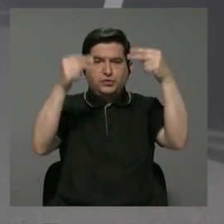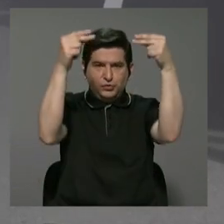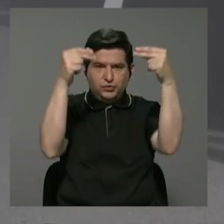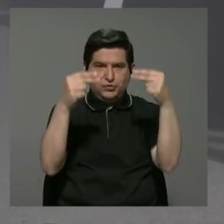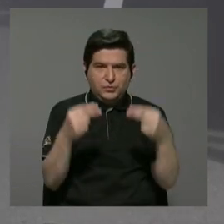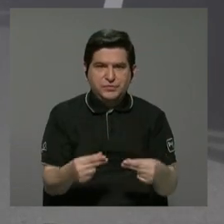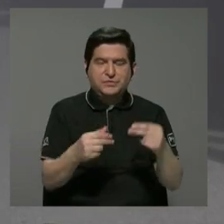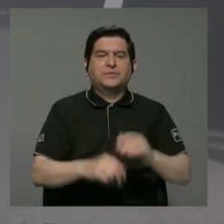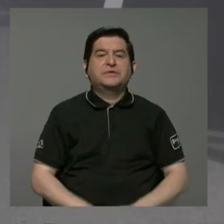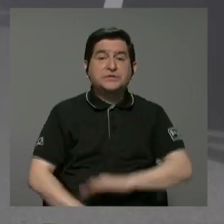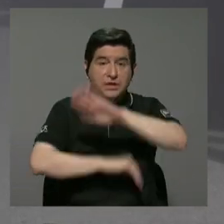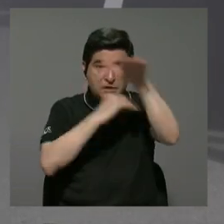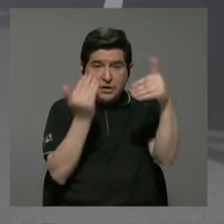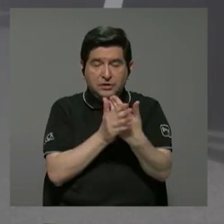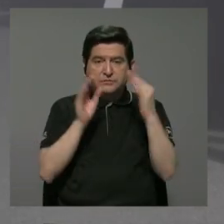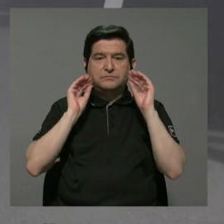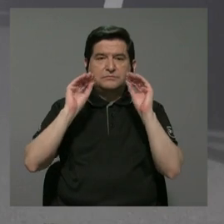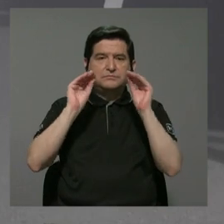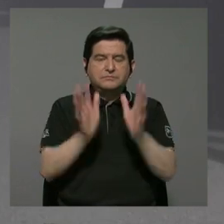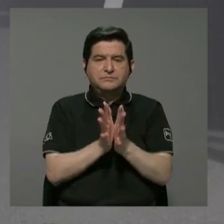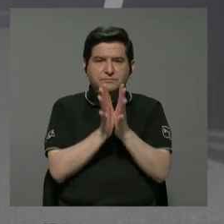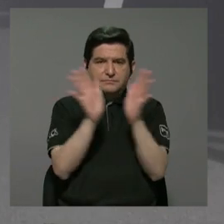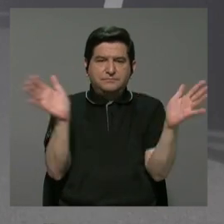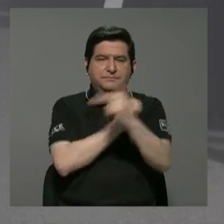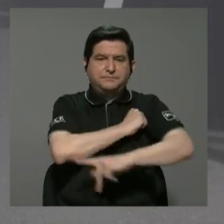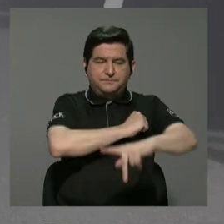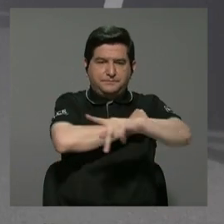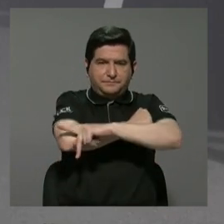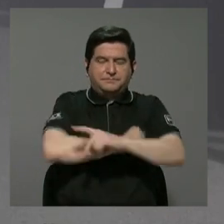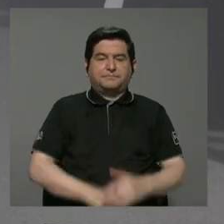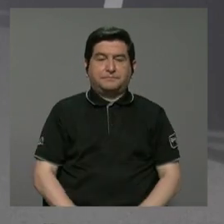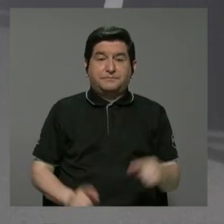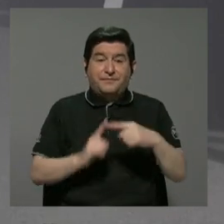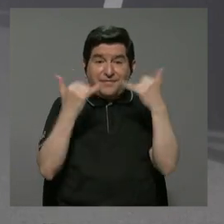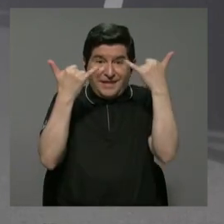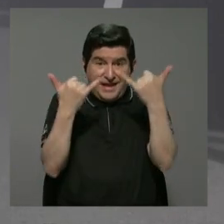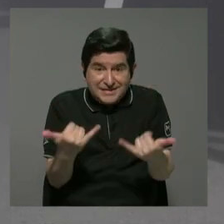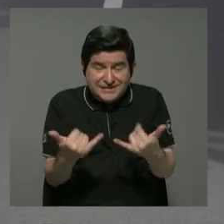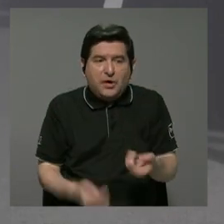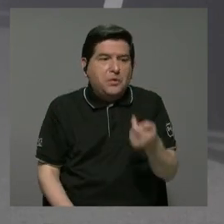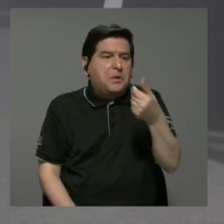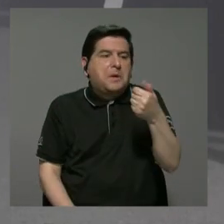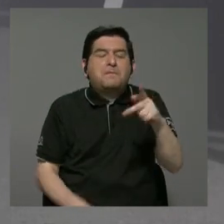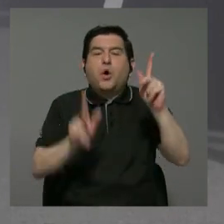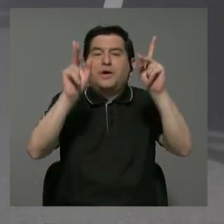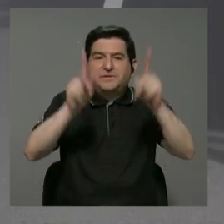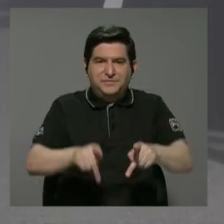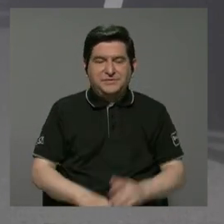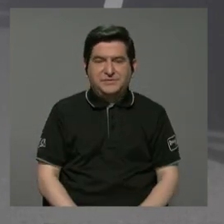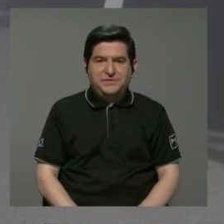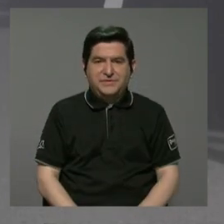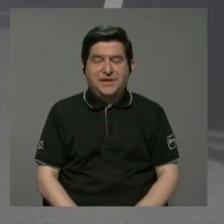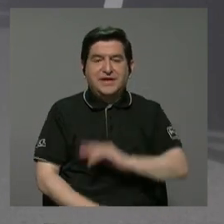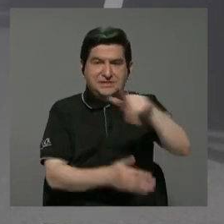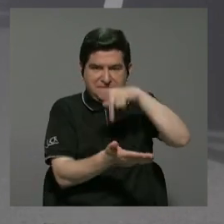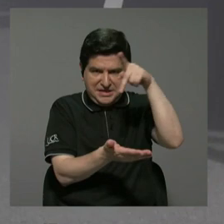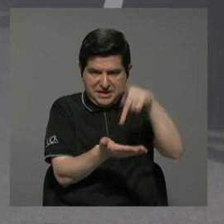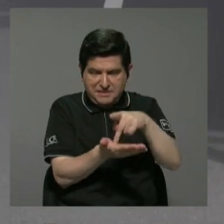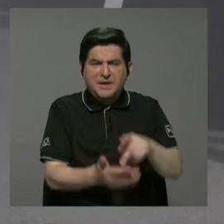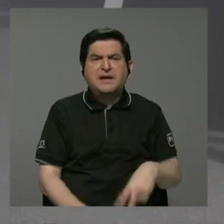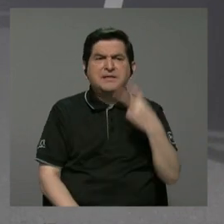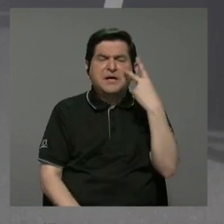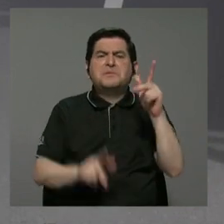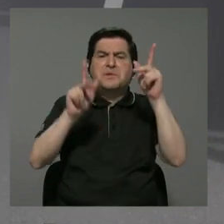presupuesto para toda la educación pública del país. Hasta este momento hay muy pocas personas en la plaza. Sí hemos